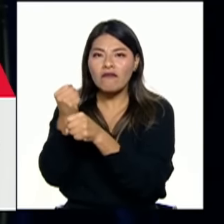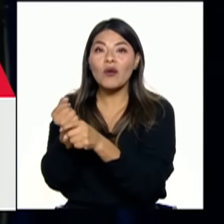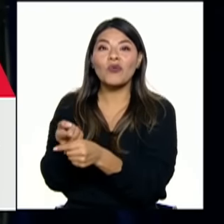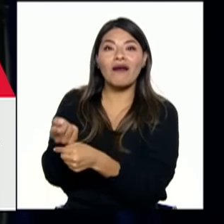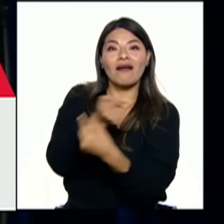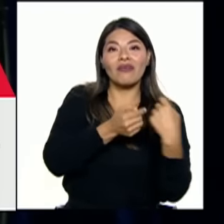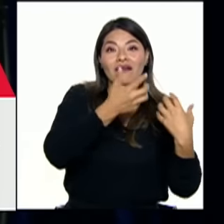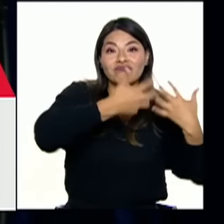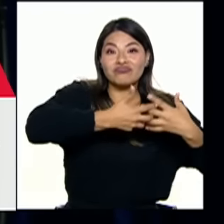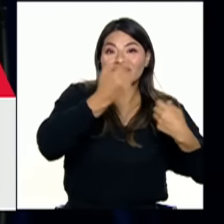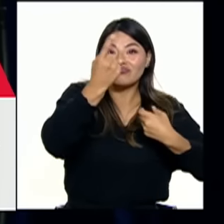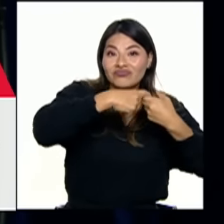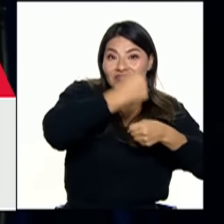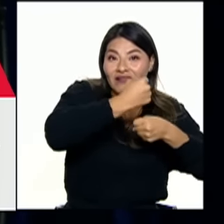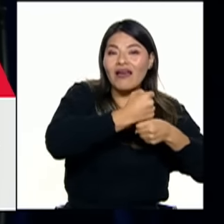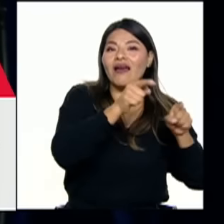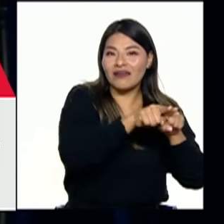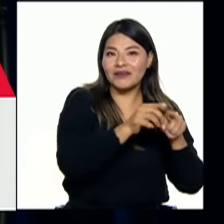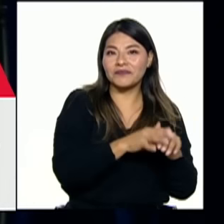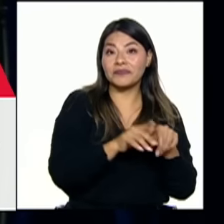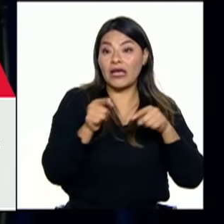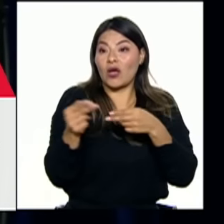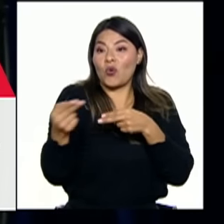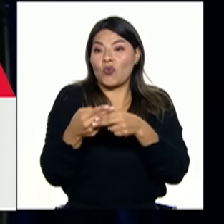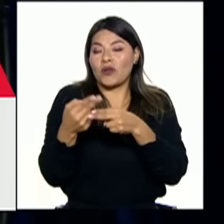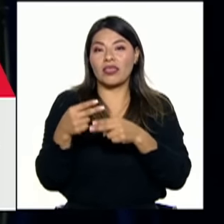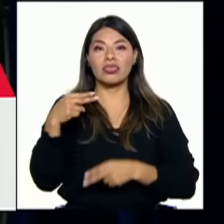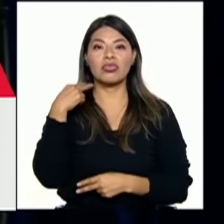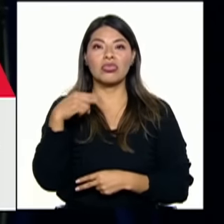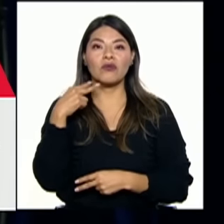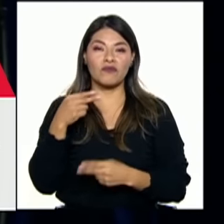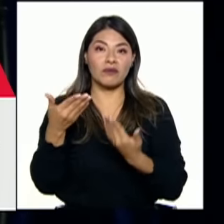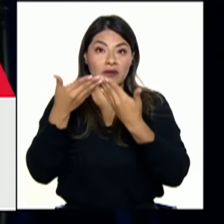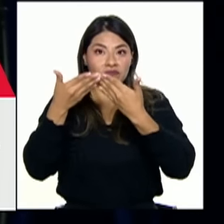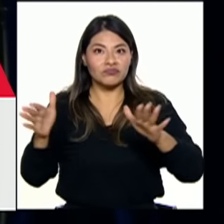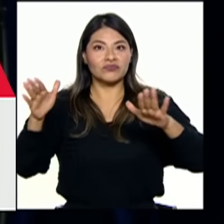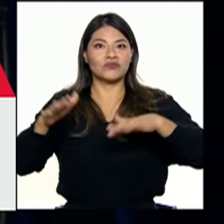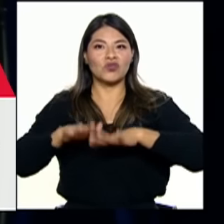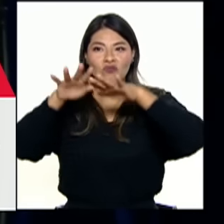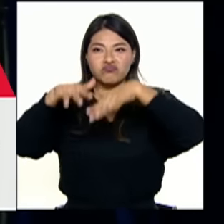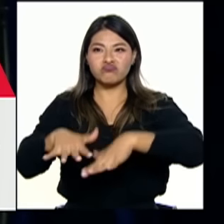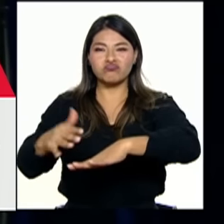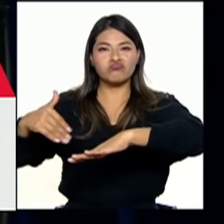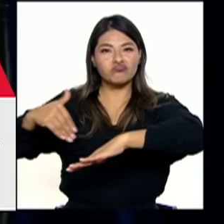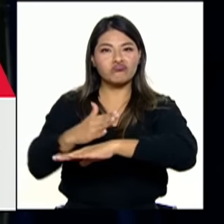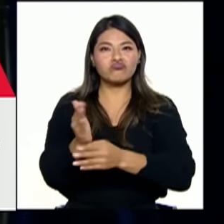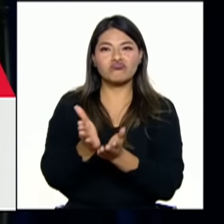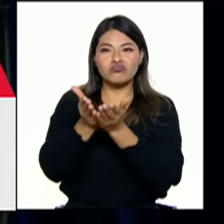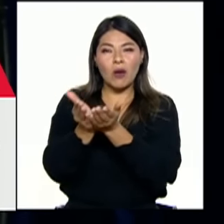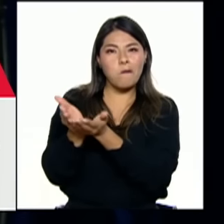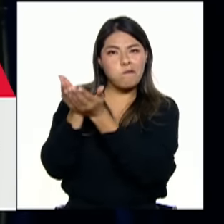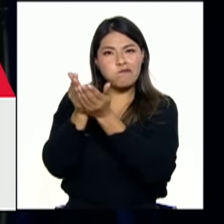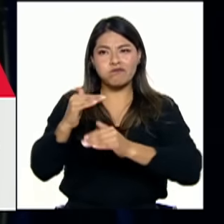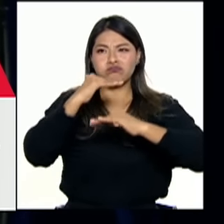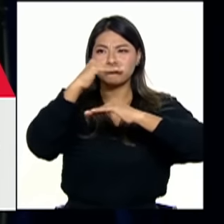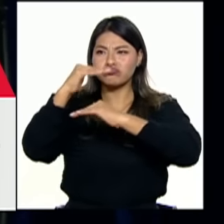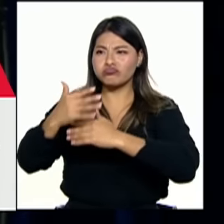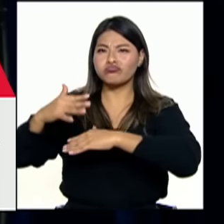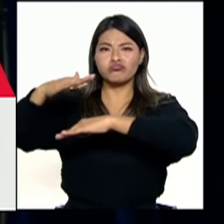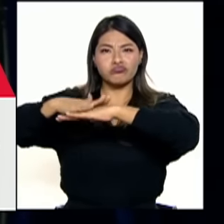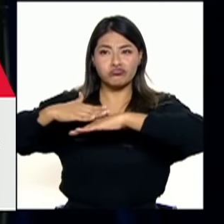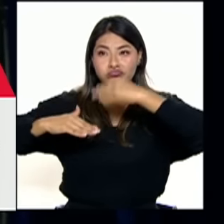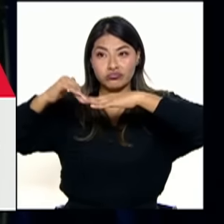Este megapuerto, que se inaugurará en noviembre, ha mejorado las expectativas para que Proinversión